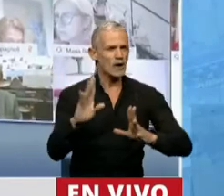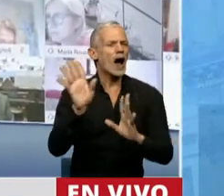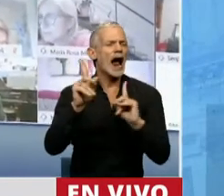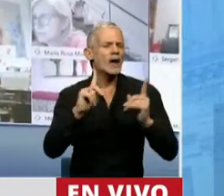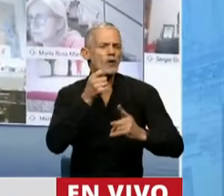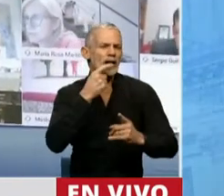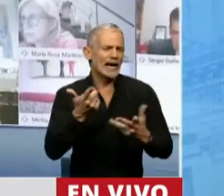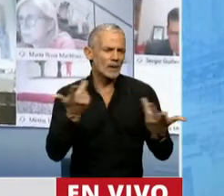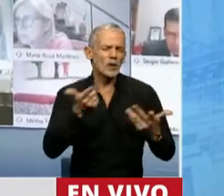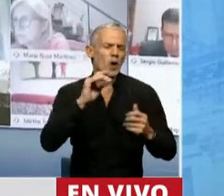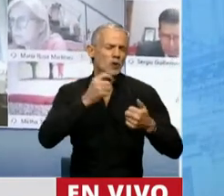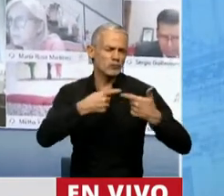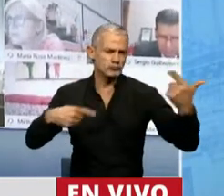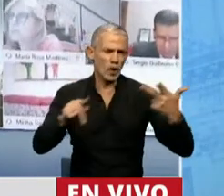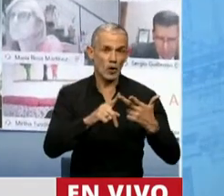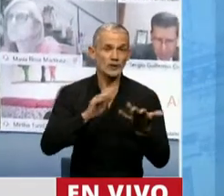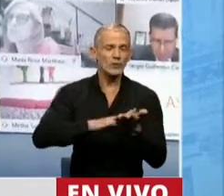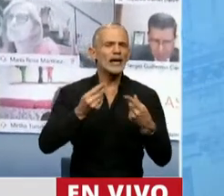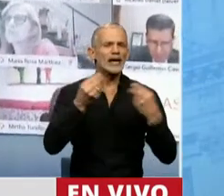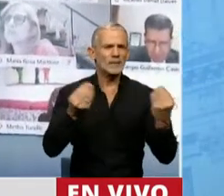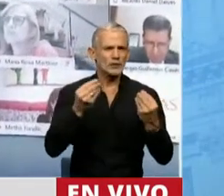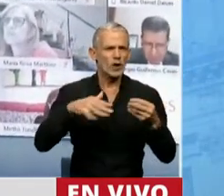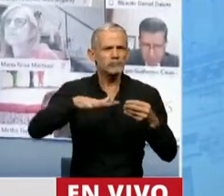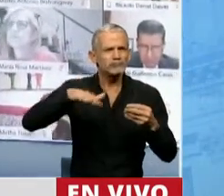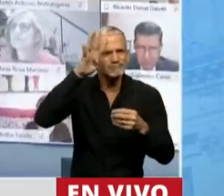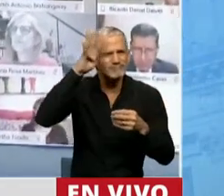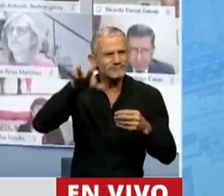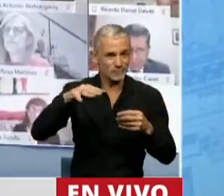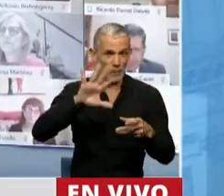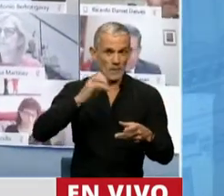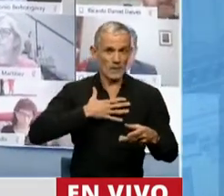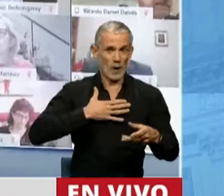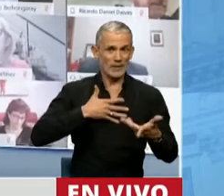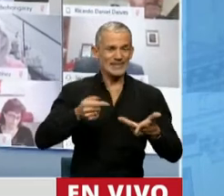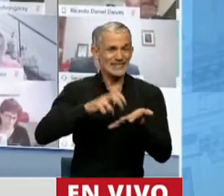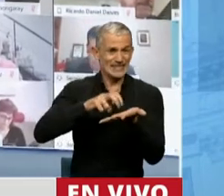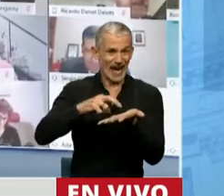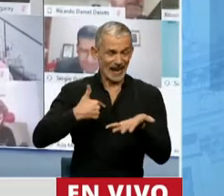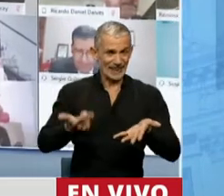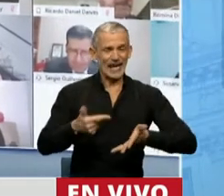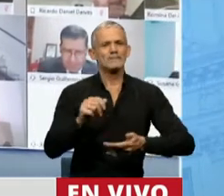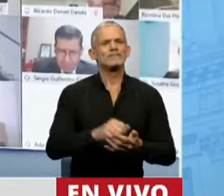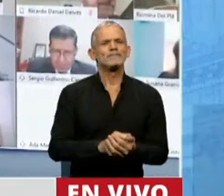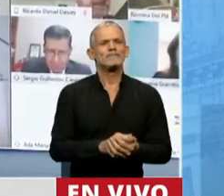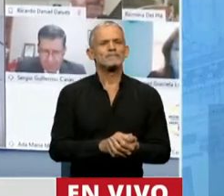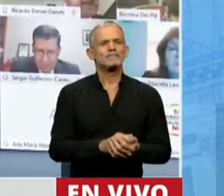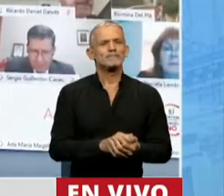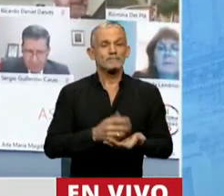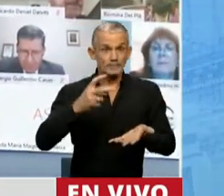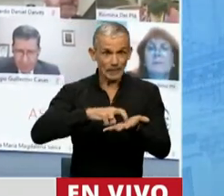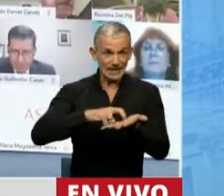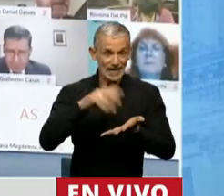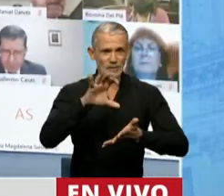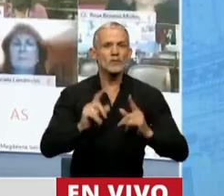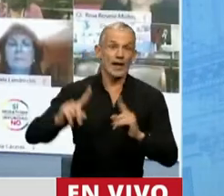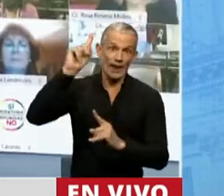voy a contar algunas anécdotas de lo que sucedió con comunidades aborígenes aquí en mi provincia. Mi provincia, Salta, la del